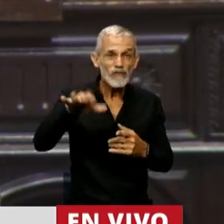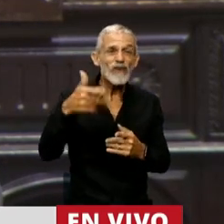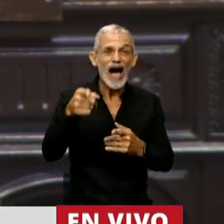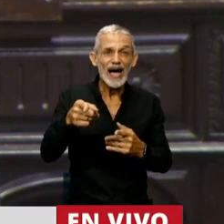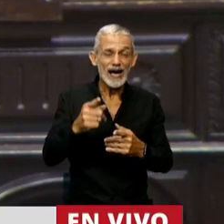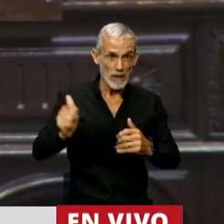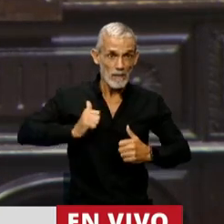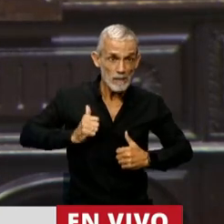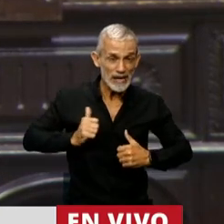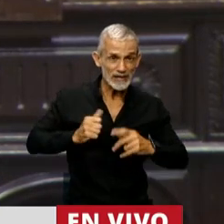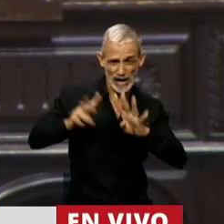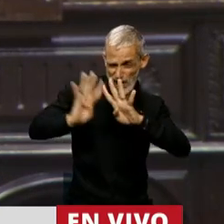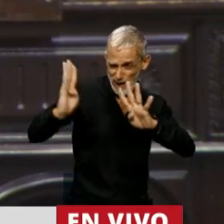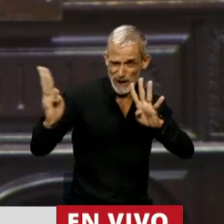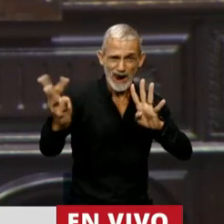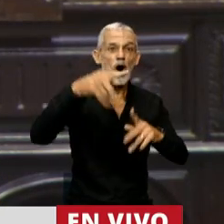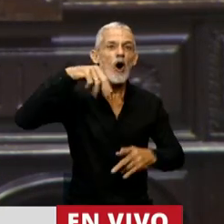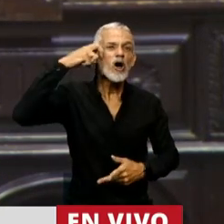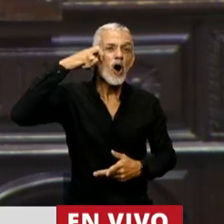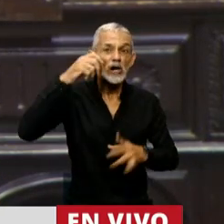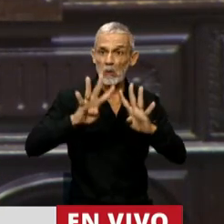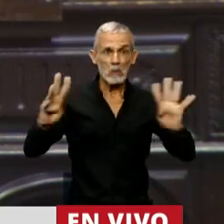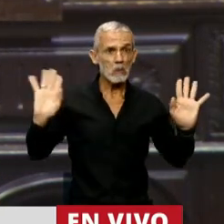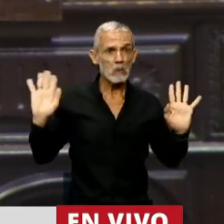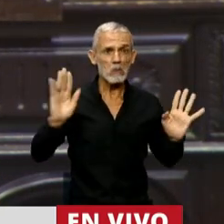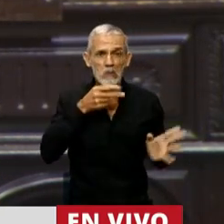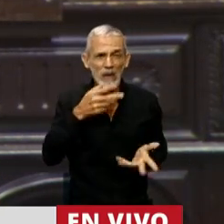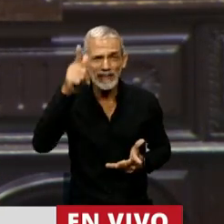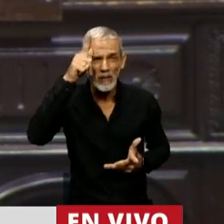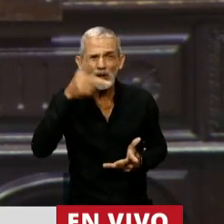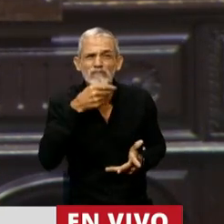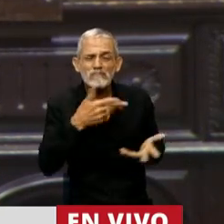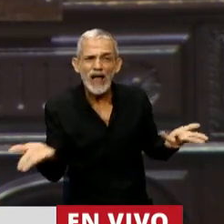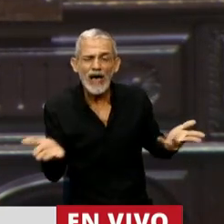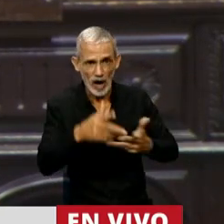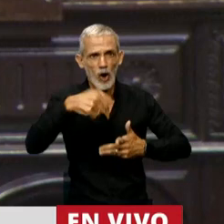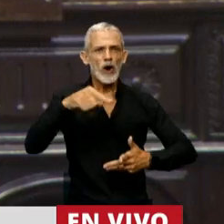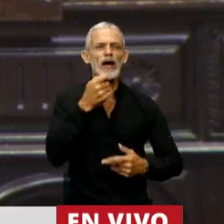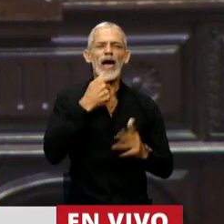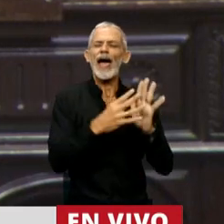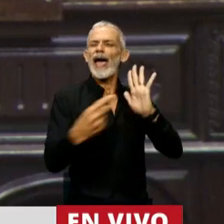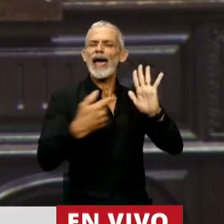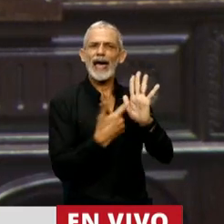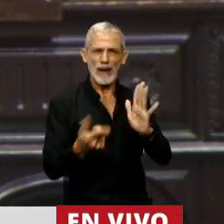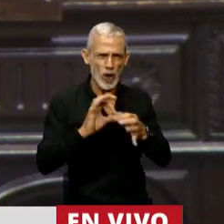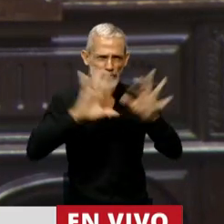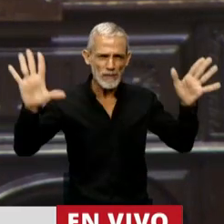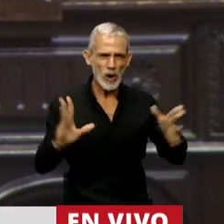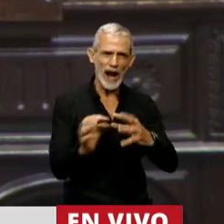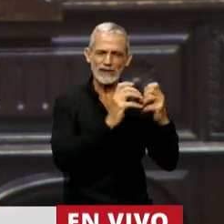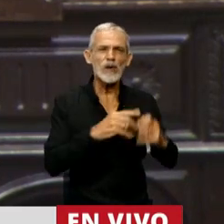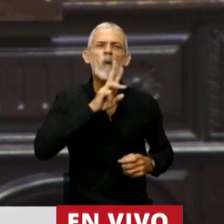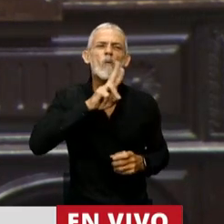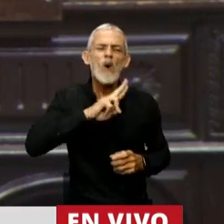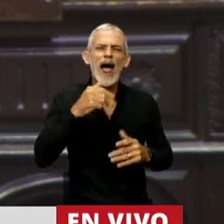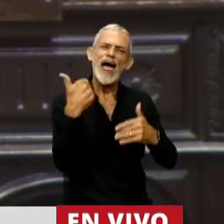acercar militarmente el Congreso. Hoy el Congreso no está acercado militarmente. Hoy estamos dando un ejemplo de la democracia. Están